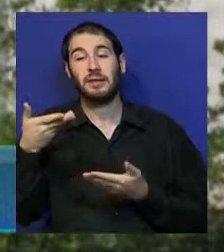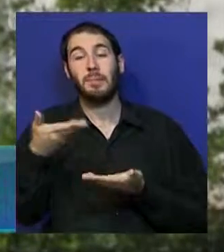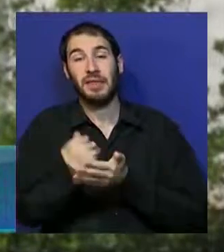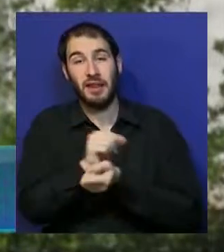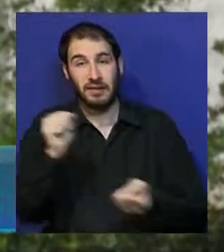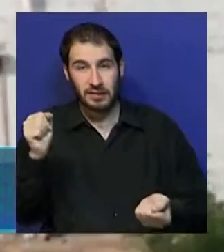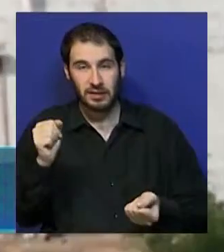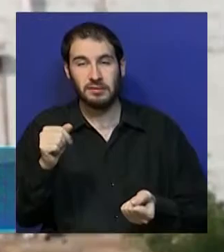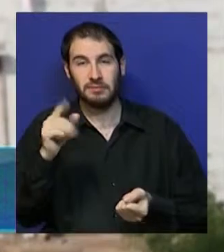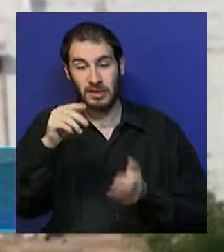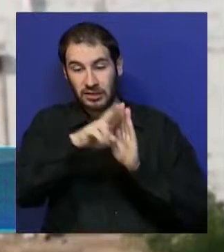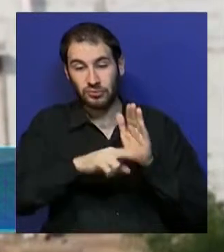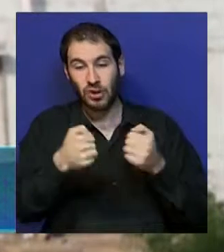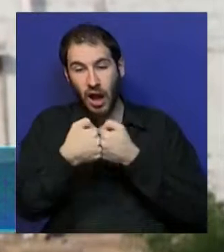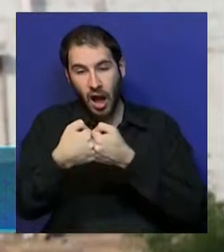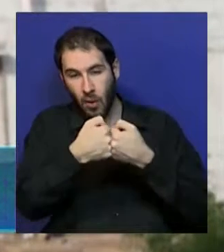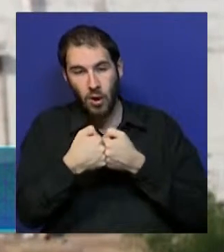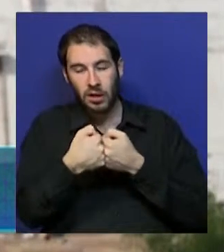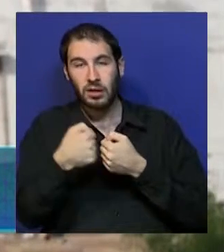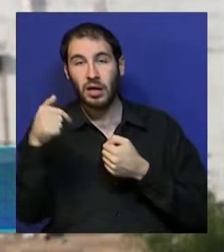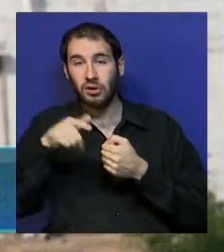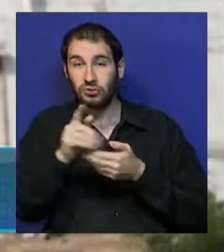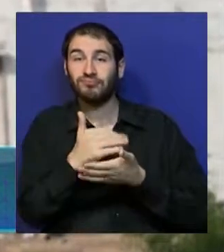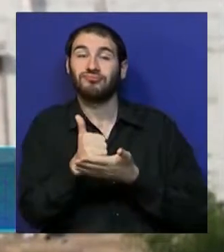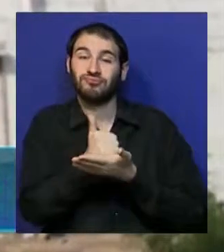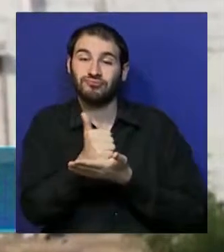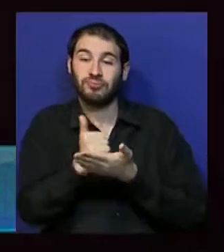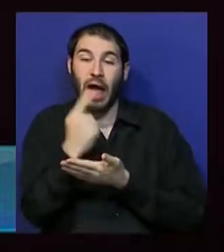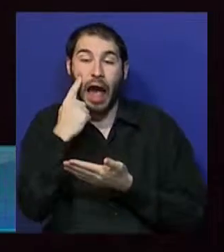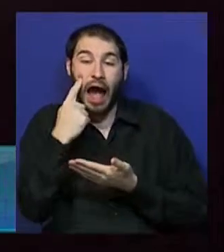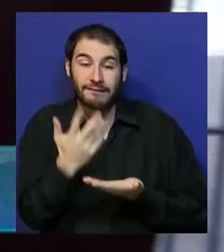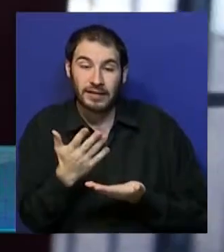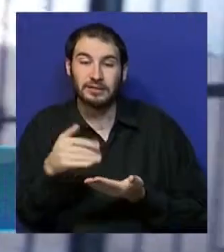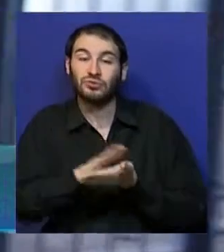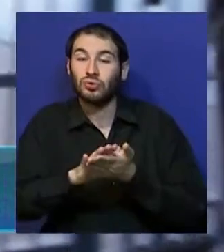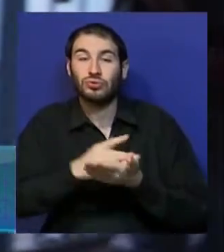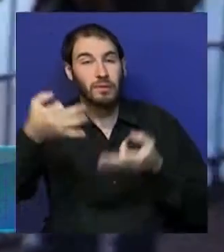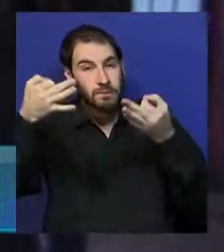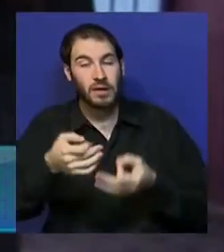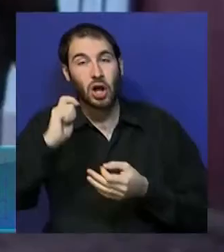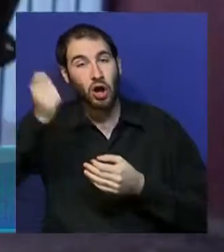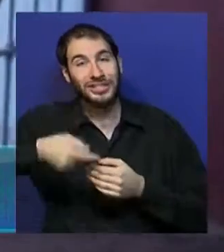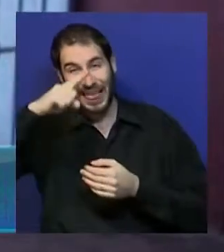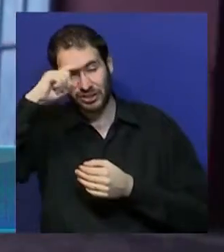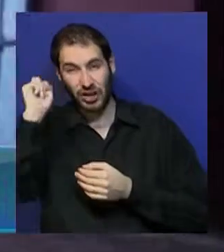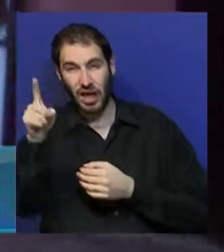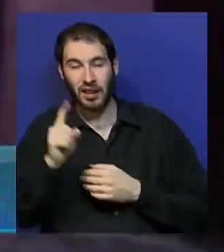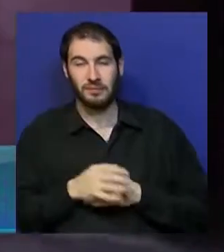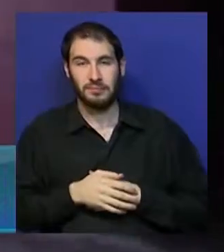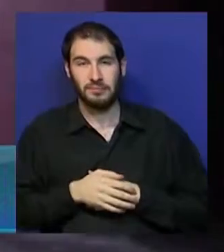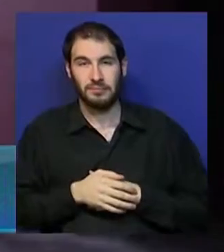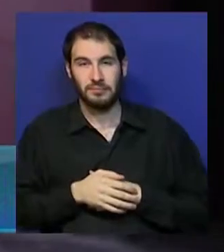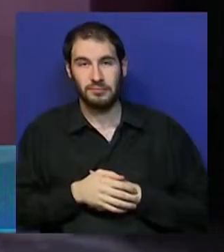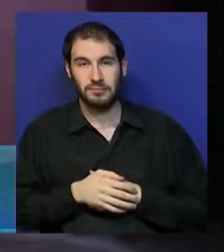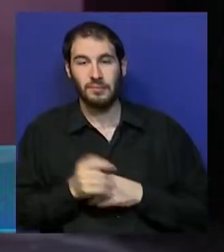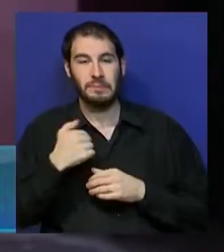la resolución de esa acordada fue recurrida y estamos a la espera de una resolución por parte de la Corte Nacional. Bien. Por